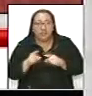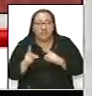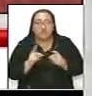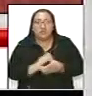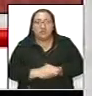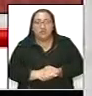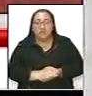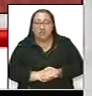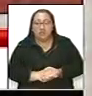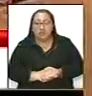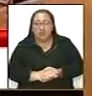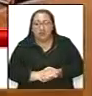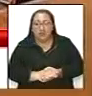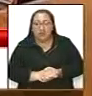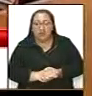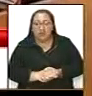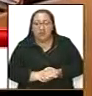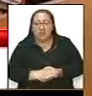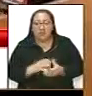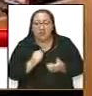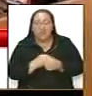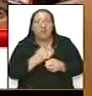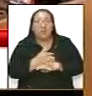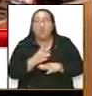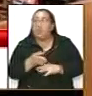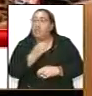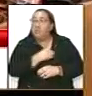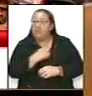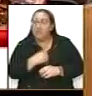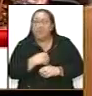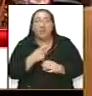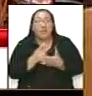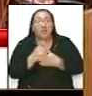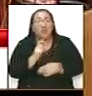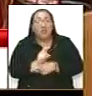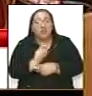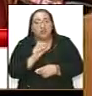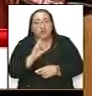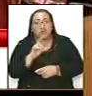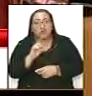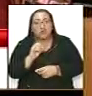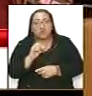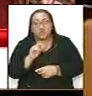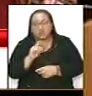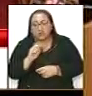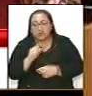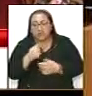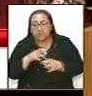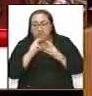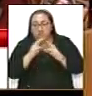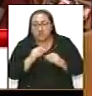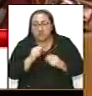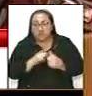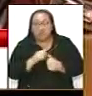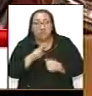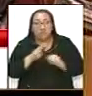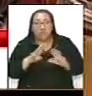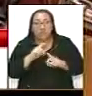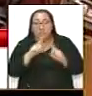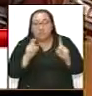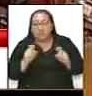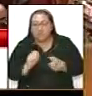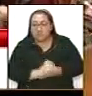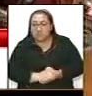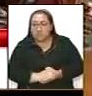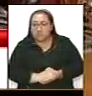debate tras la interpelación a la ministra de Educación, Flor Pablo, quien ha respondido a las 29